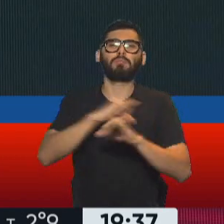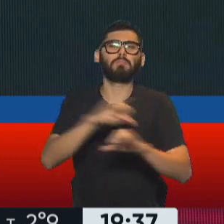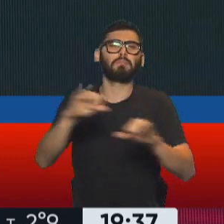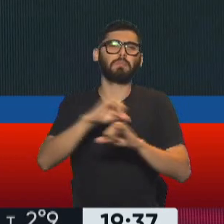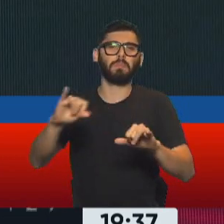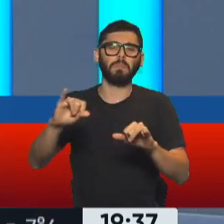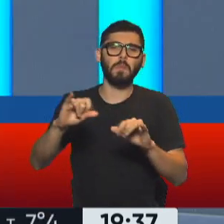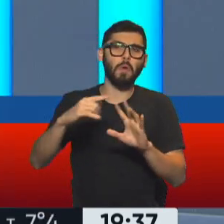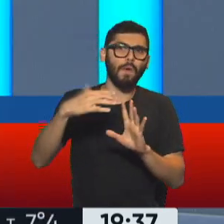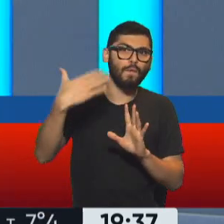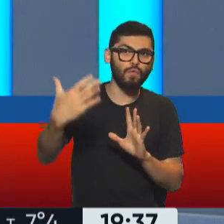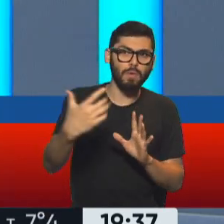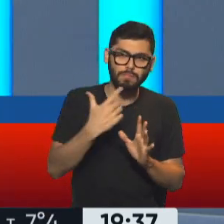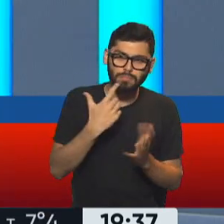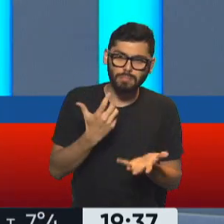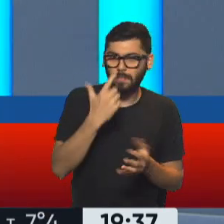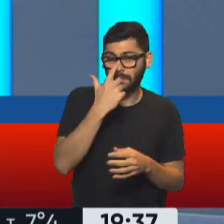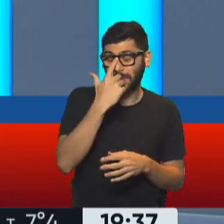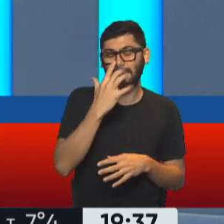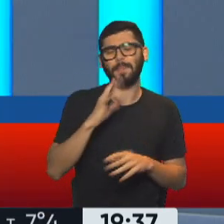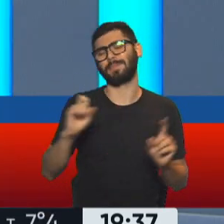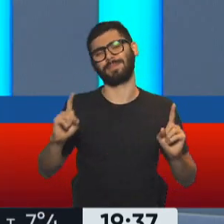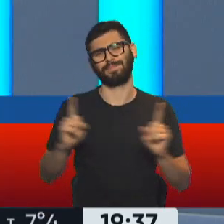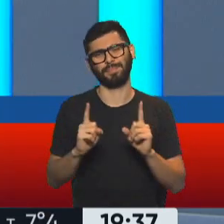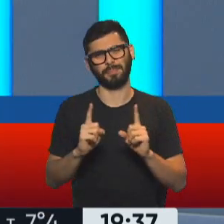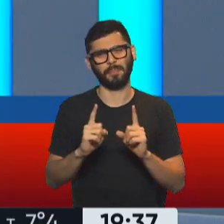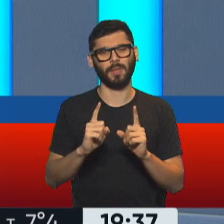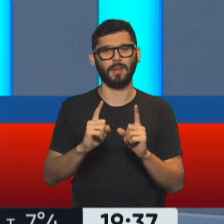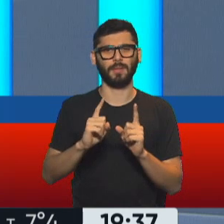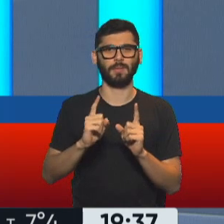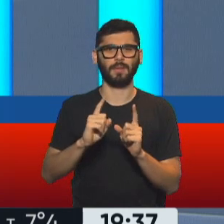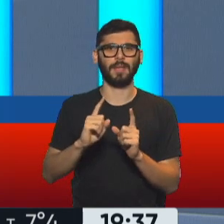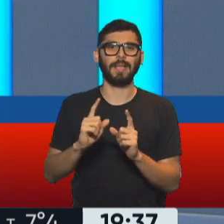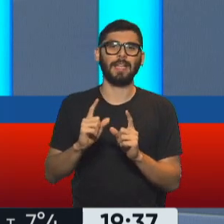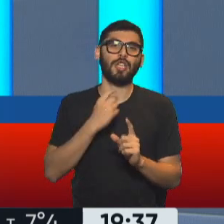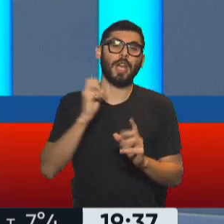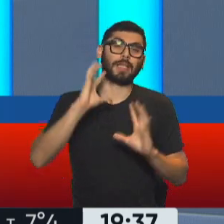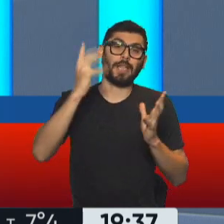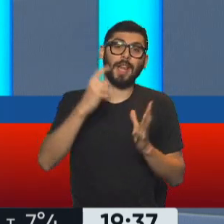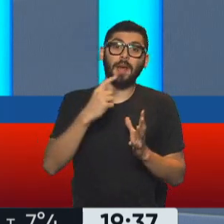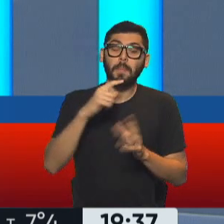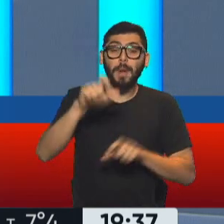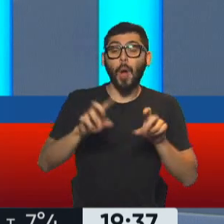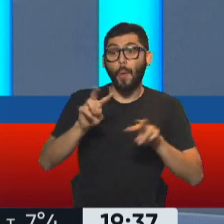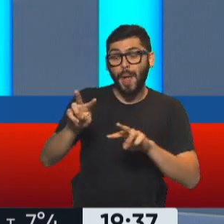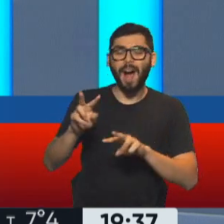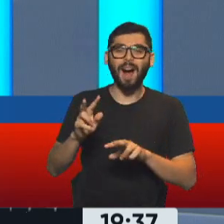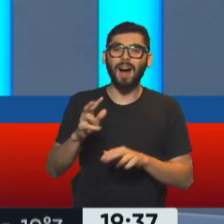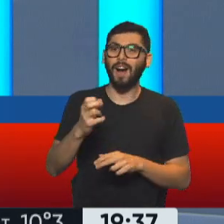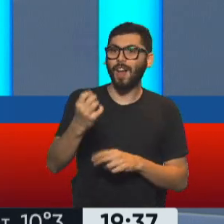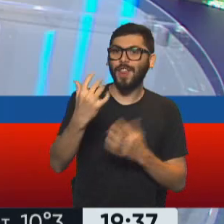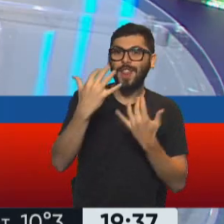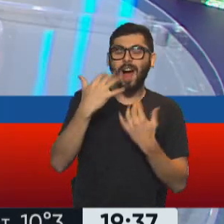incursión a futuro la manera sencilla de decirlo y sin rayar la el auto mucho nadie se deja querer claro facundo manes